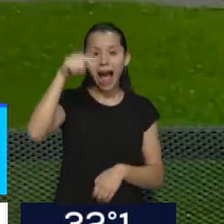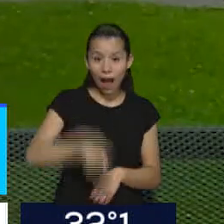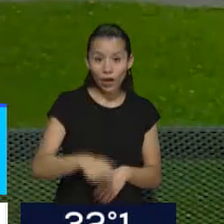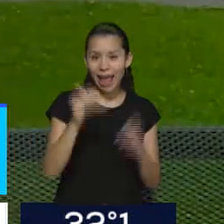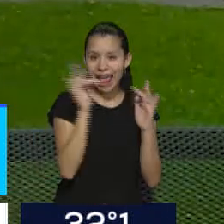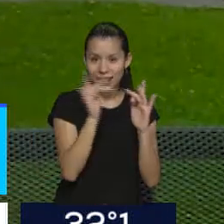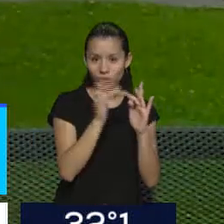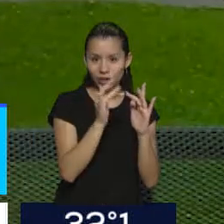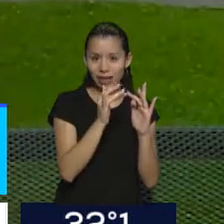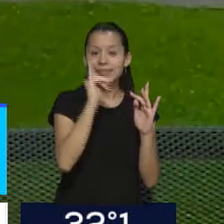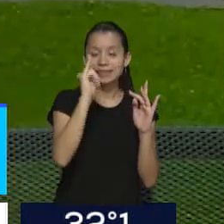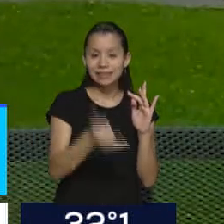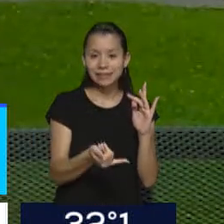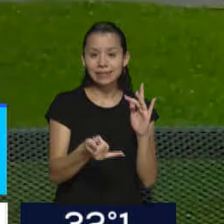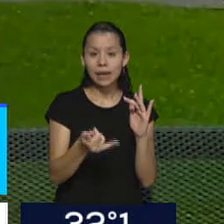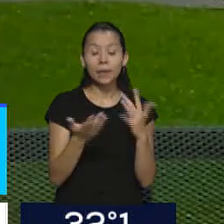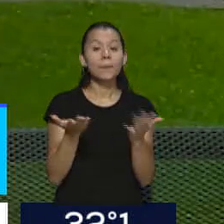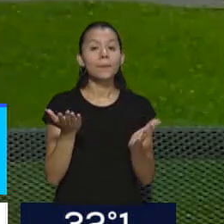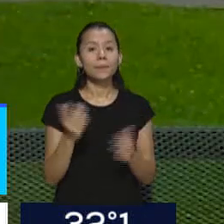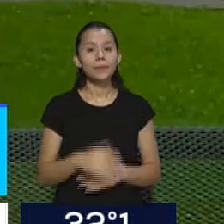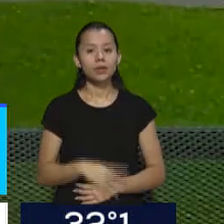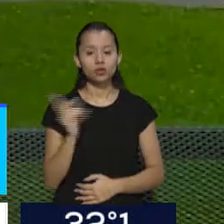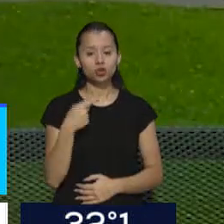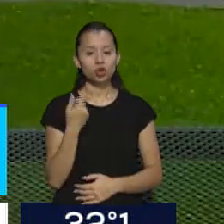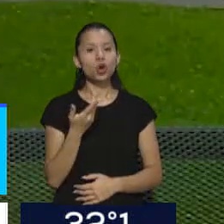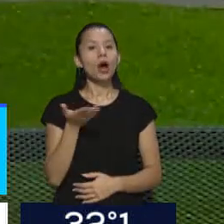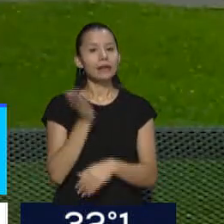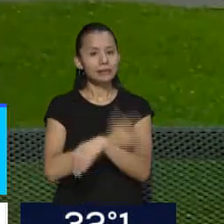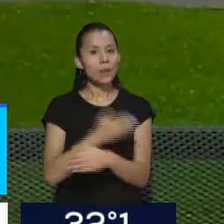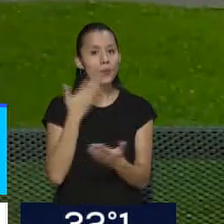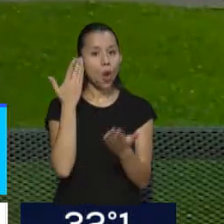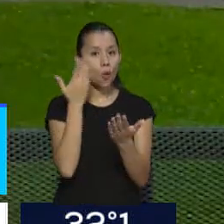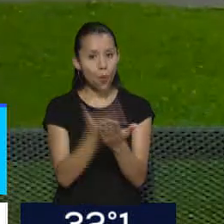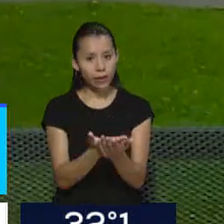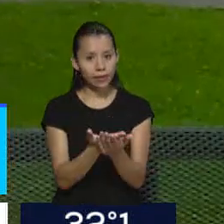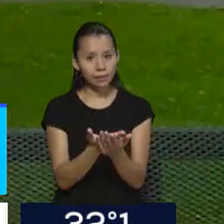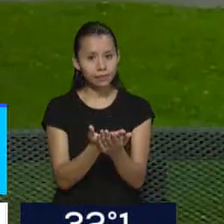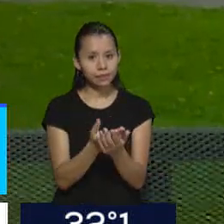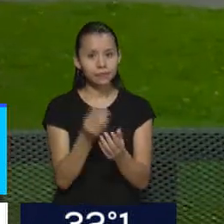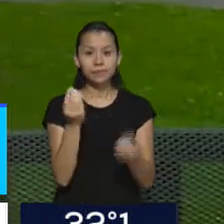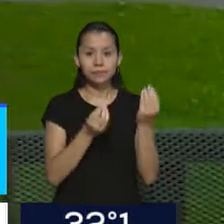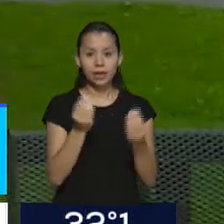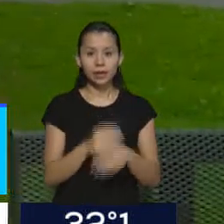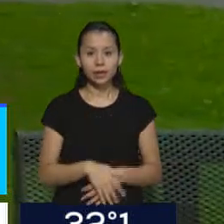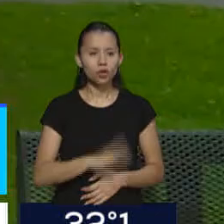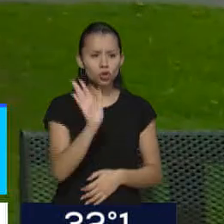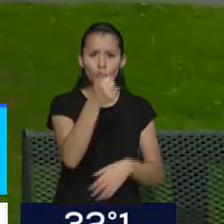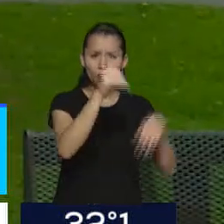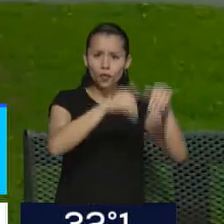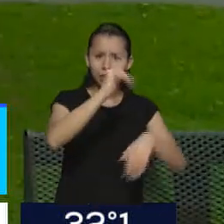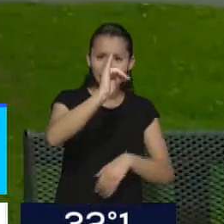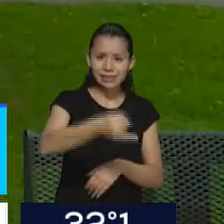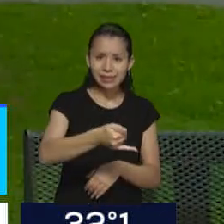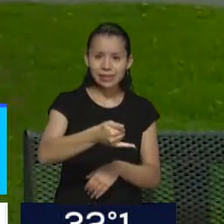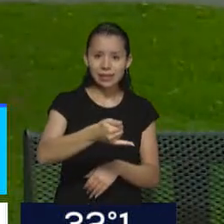electrónica, nosotros hemos presentado una propuesta para que no se pierda el canto de votos. O sea, que